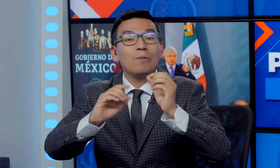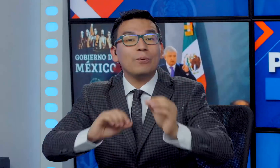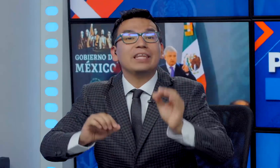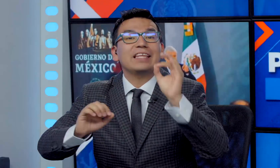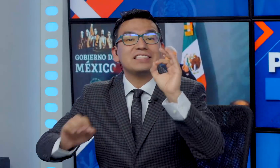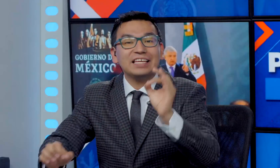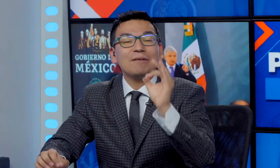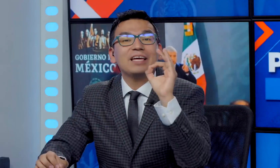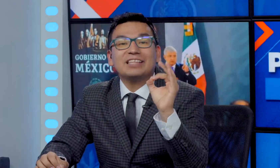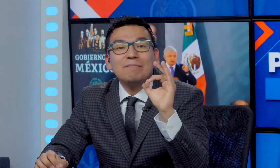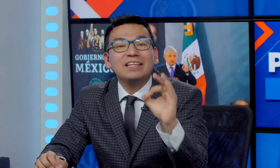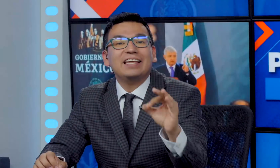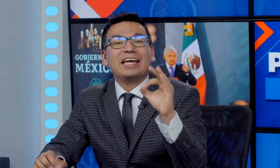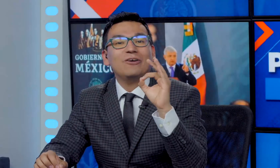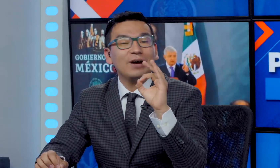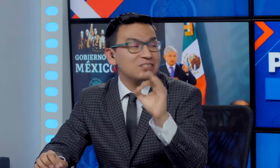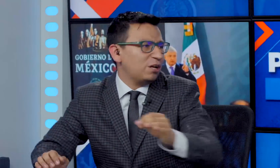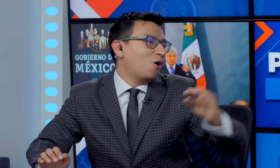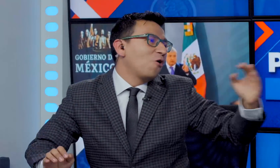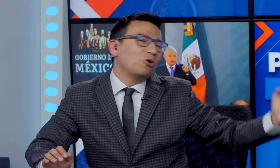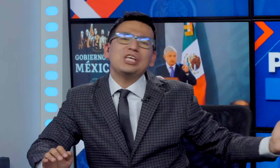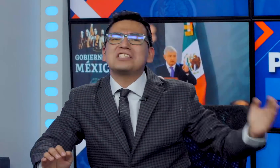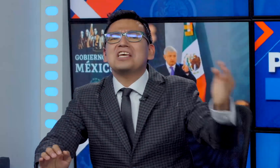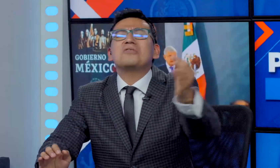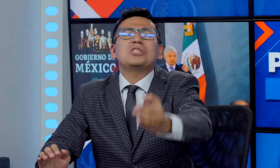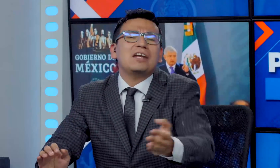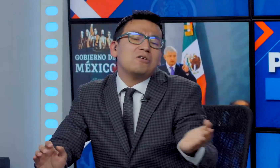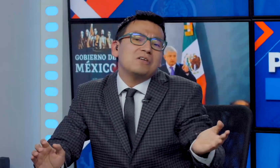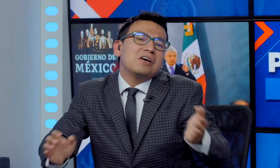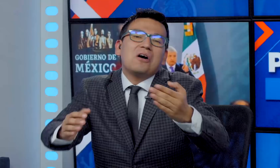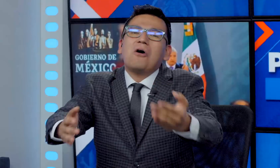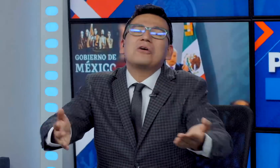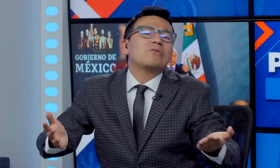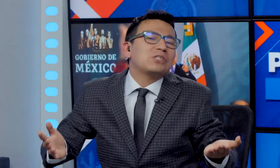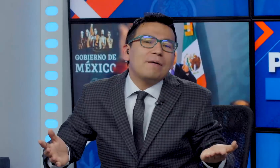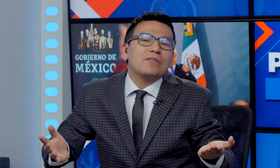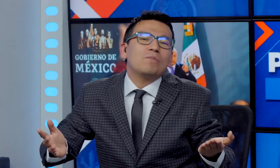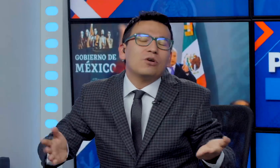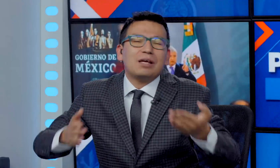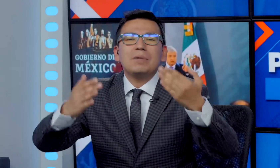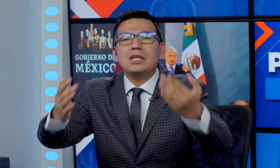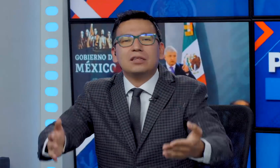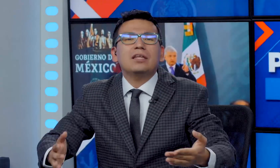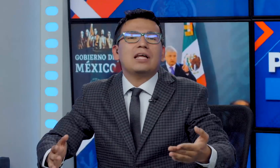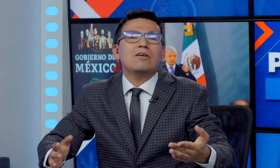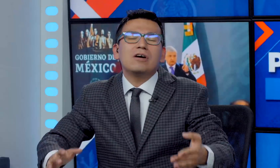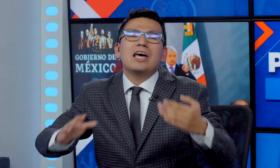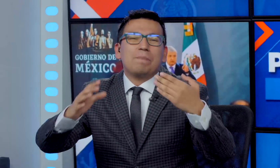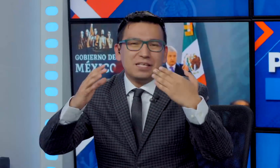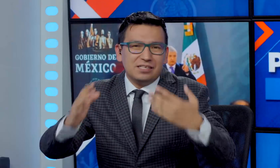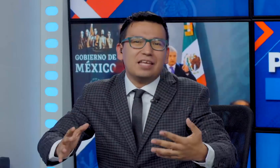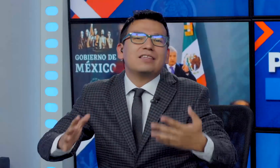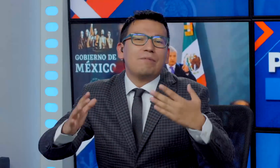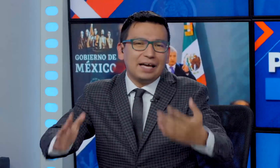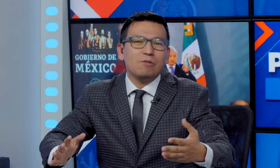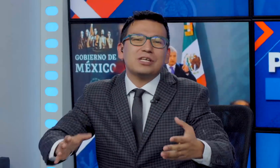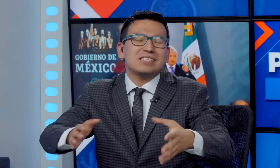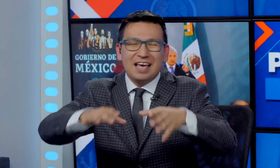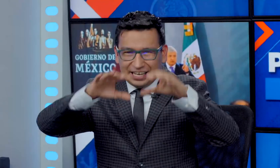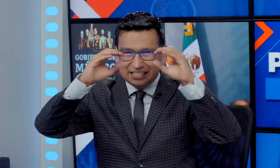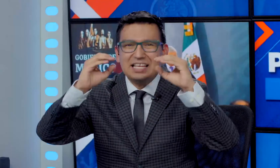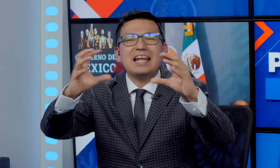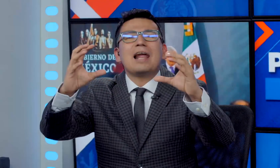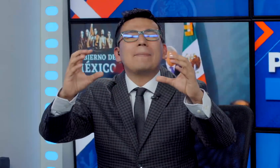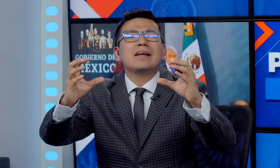humanista que no puede decir abiertamente que lo es. Bueno, un día sí y un día no. Hoy no estaba de humor, también entiéndanlo. El presidente ve